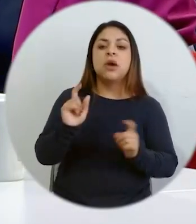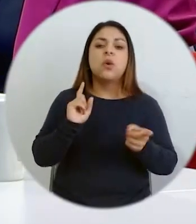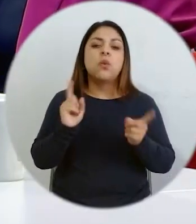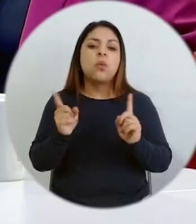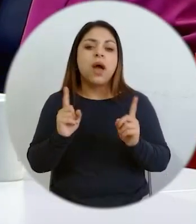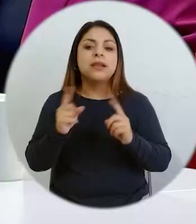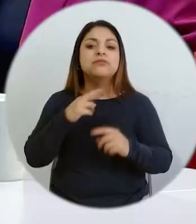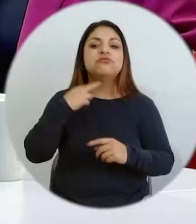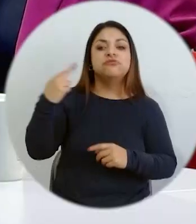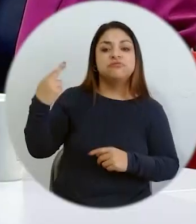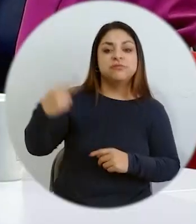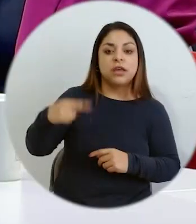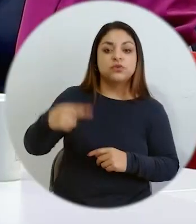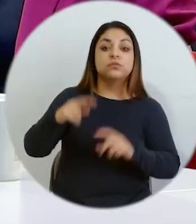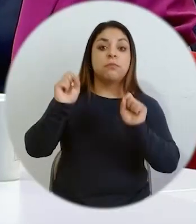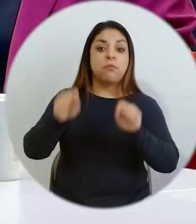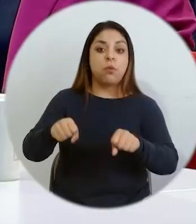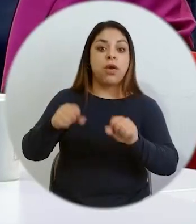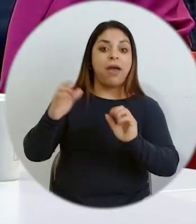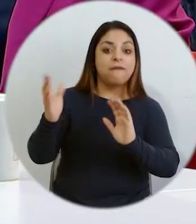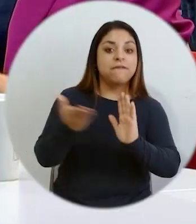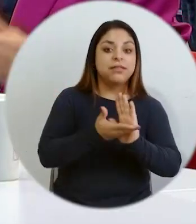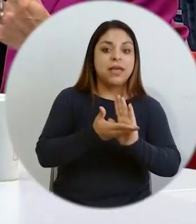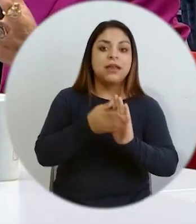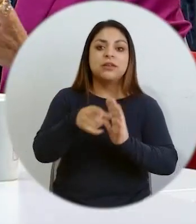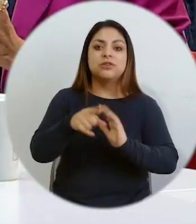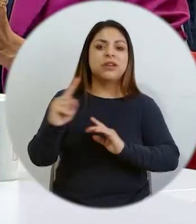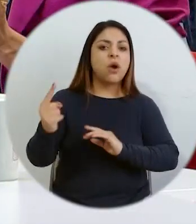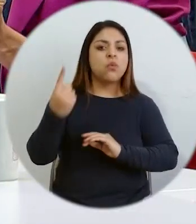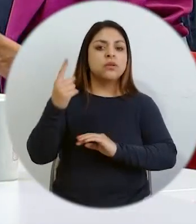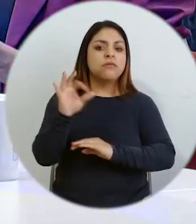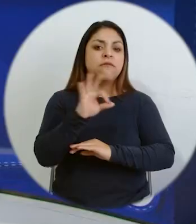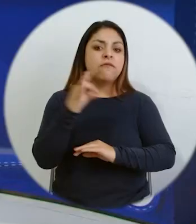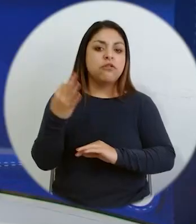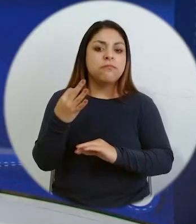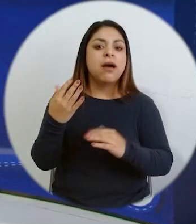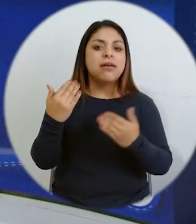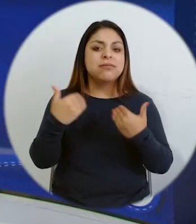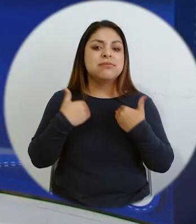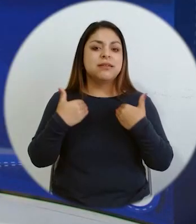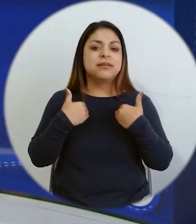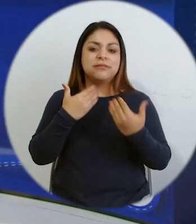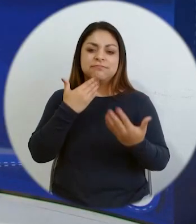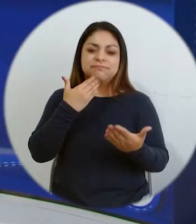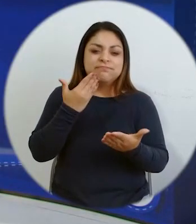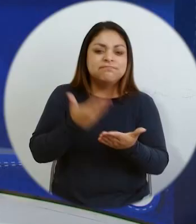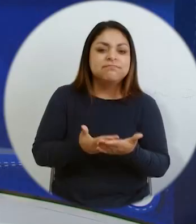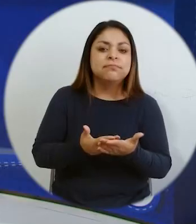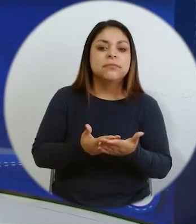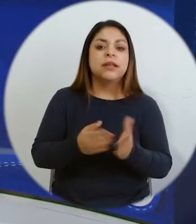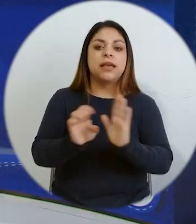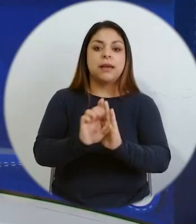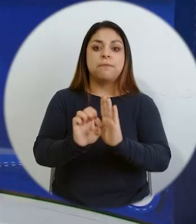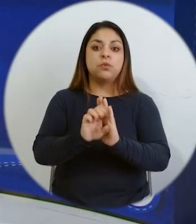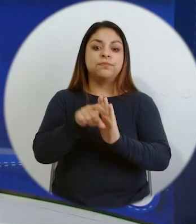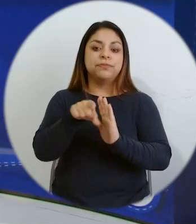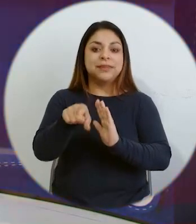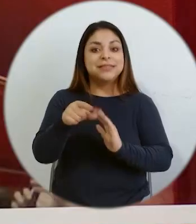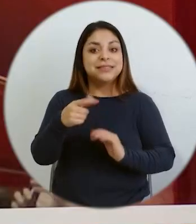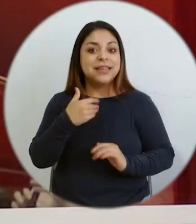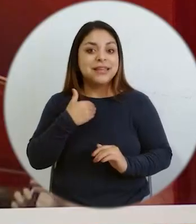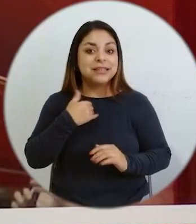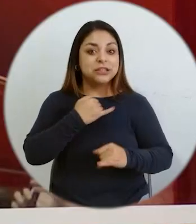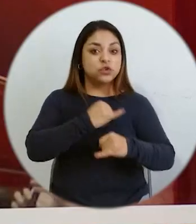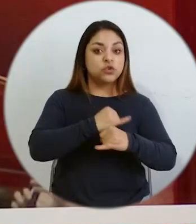afectar, es la única forma de empezar a ser efectivos y de pasar de ser un Estado y unas instituciones tan reactivos a